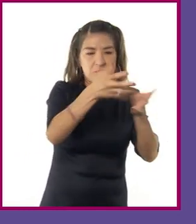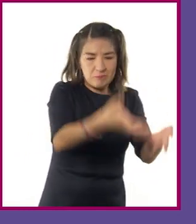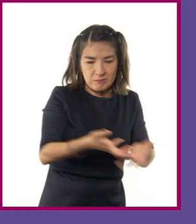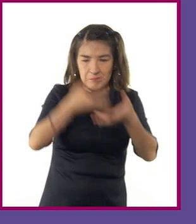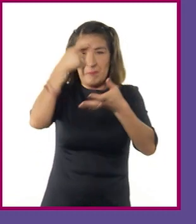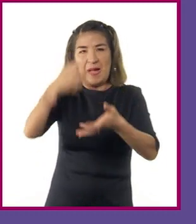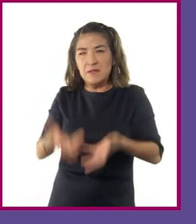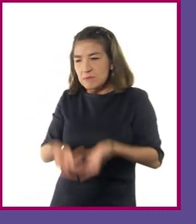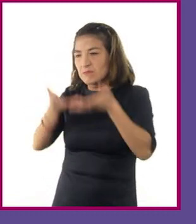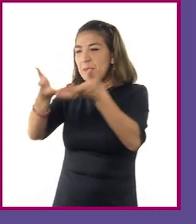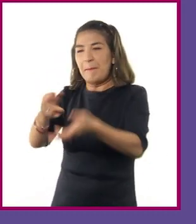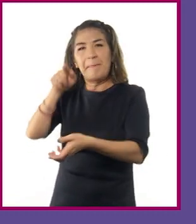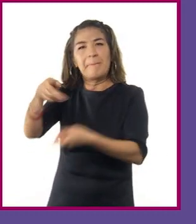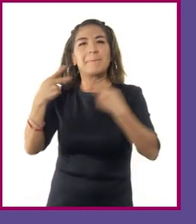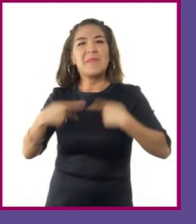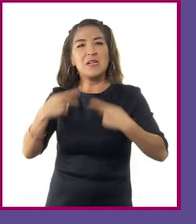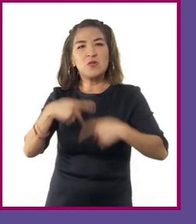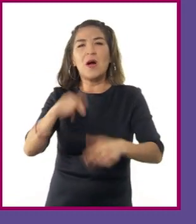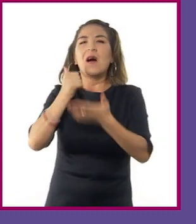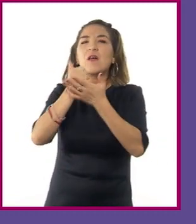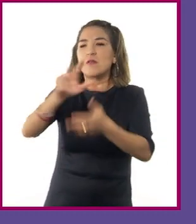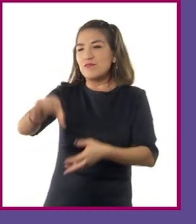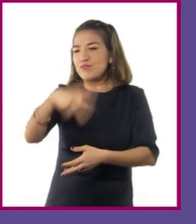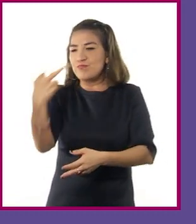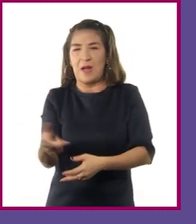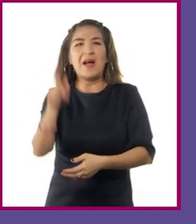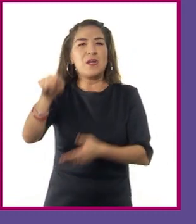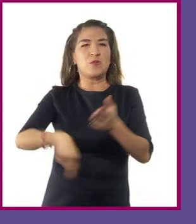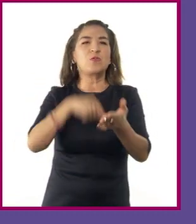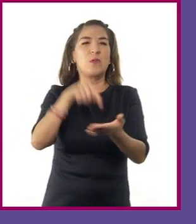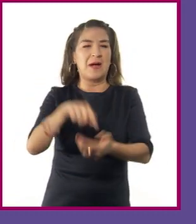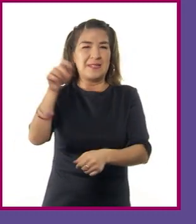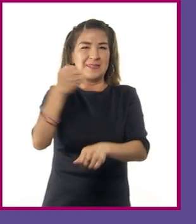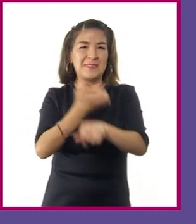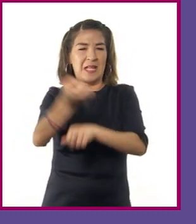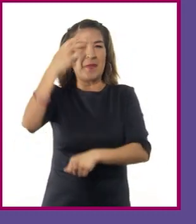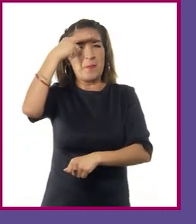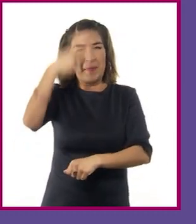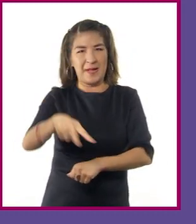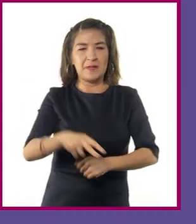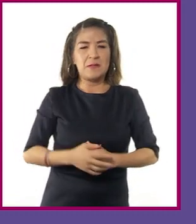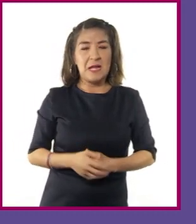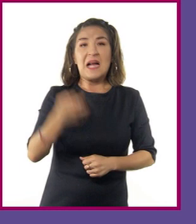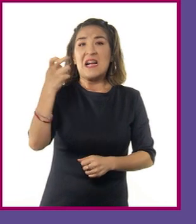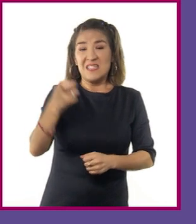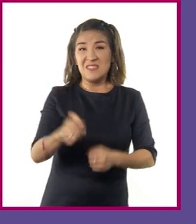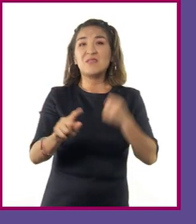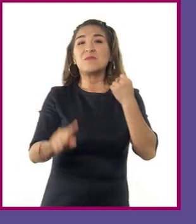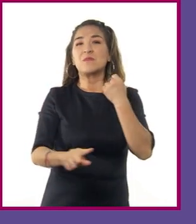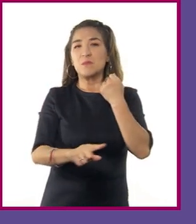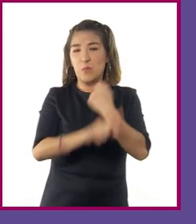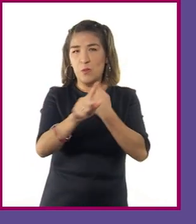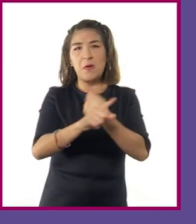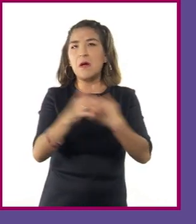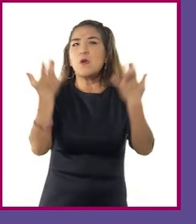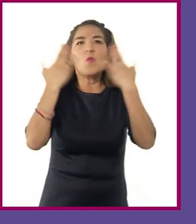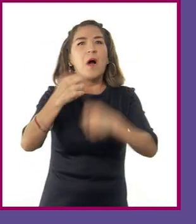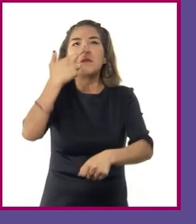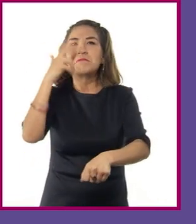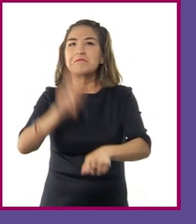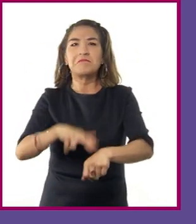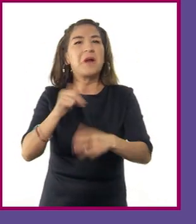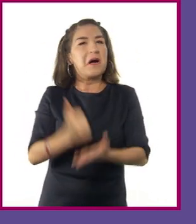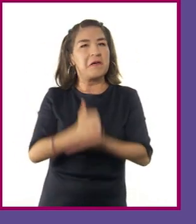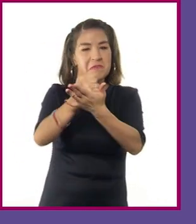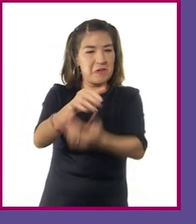mercancía de un tráiler volcado en Ixtlahuaca, Estado de México. En esta ocasión no hubo rapiña